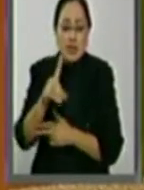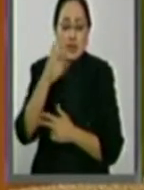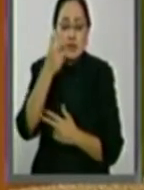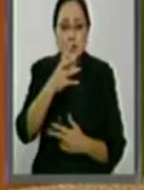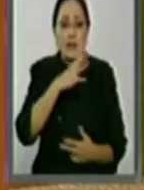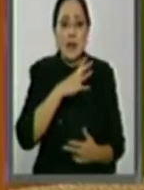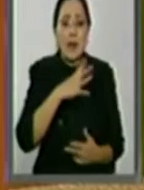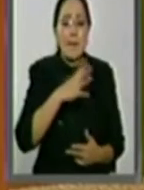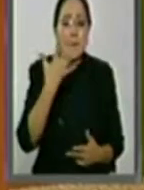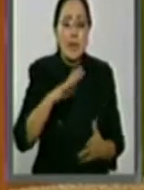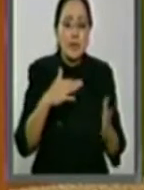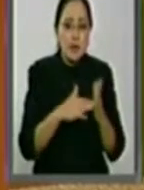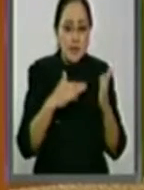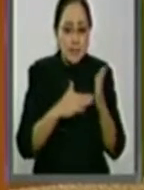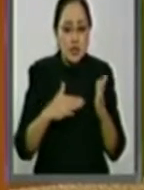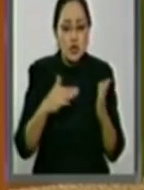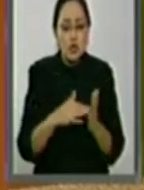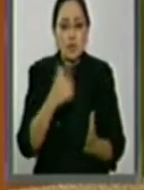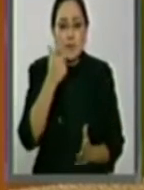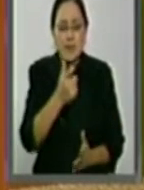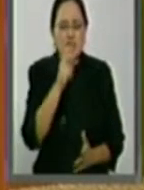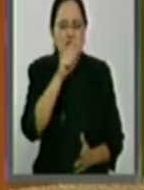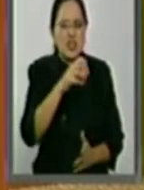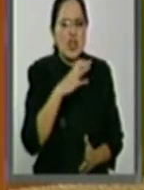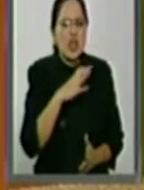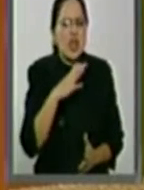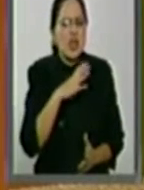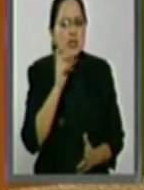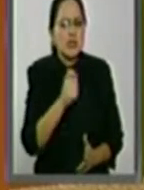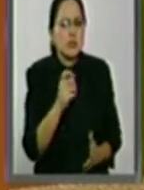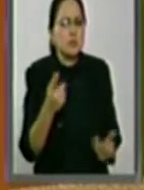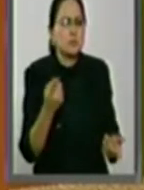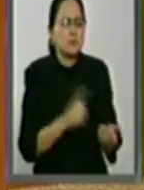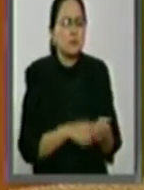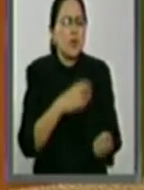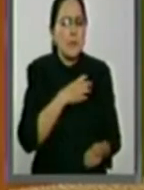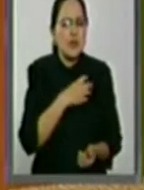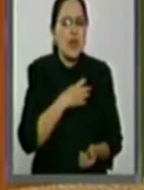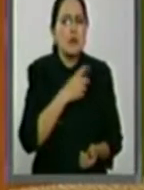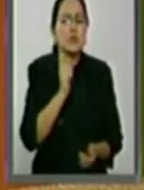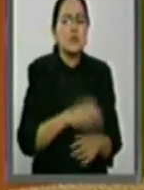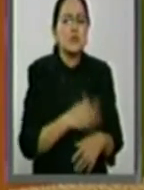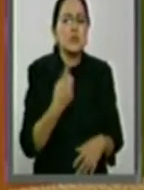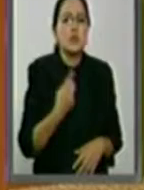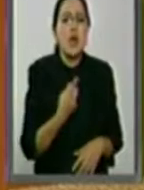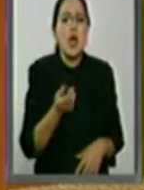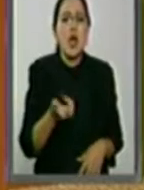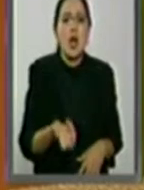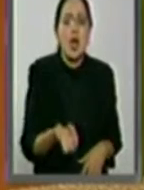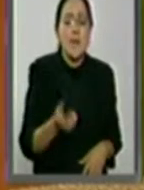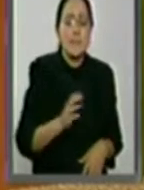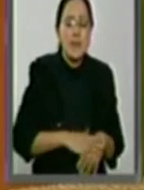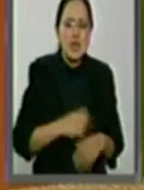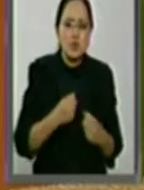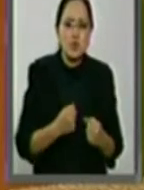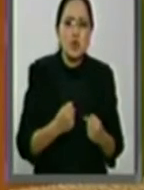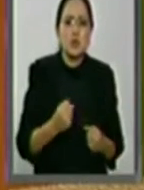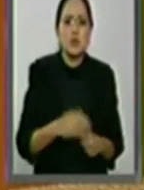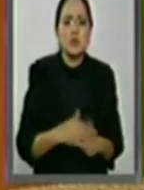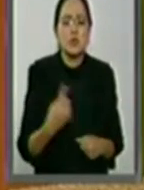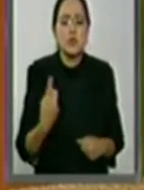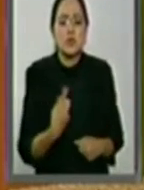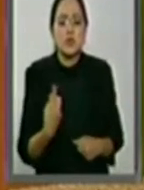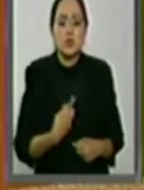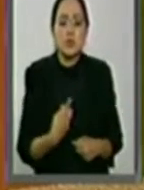partir de la aprobación de este Fondo de Capitalidad, y con argumentos, me parece, igual o más poderosos,